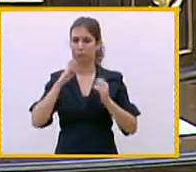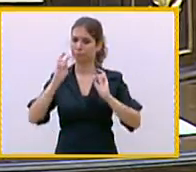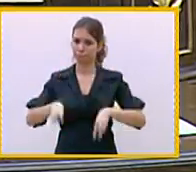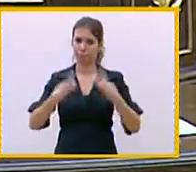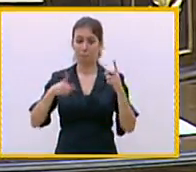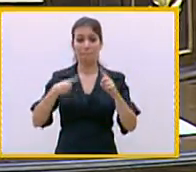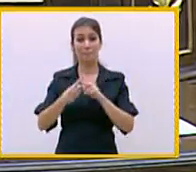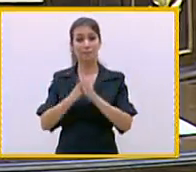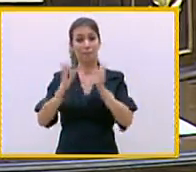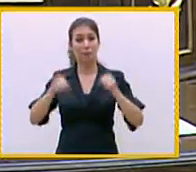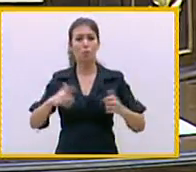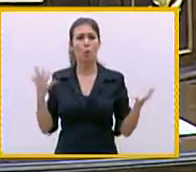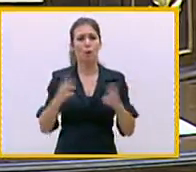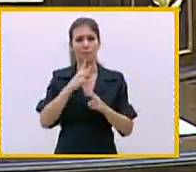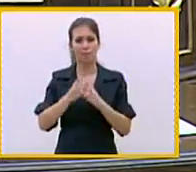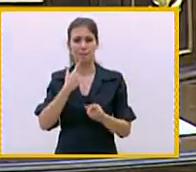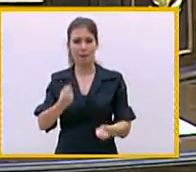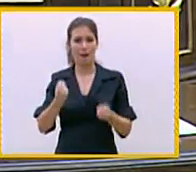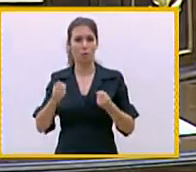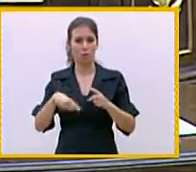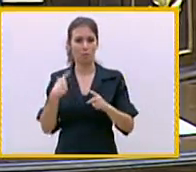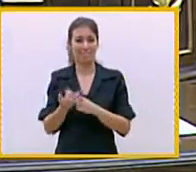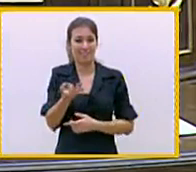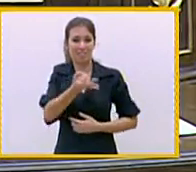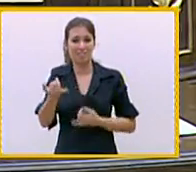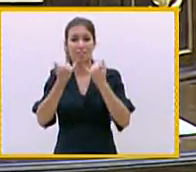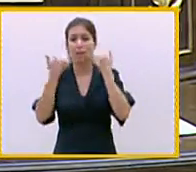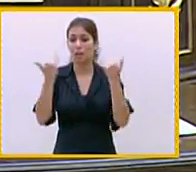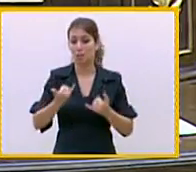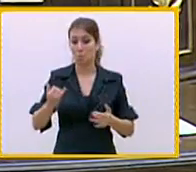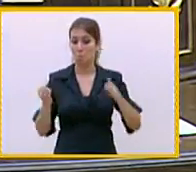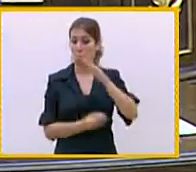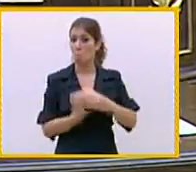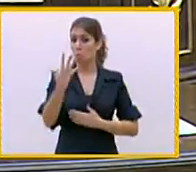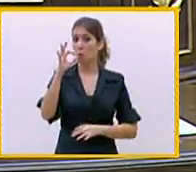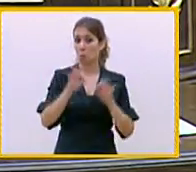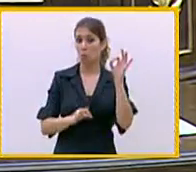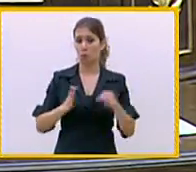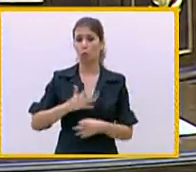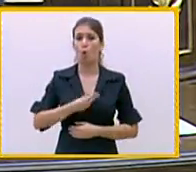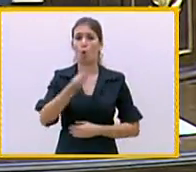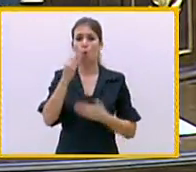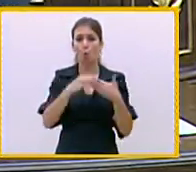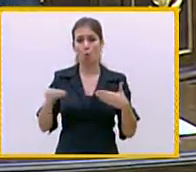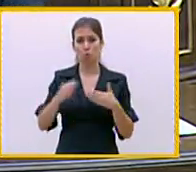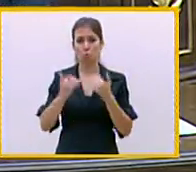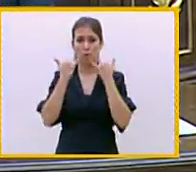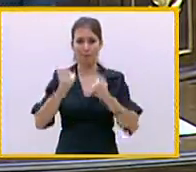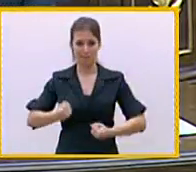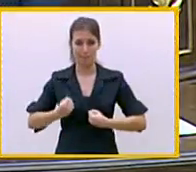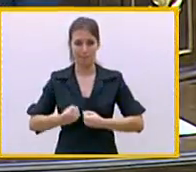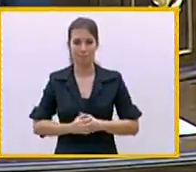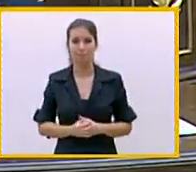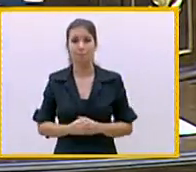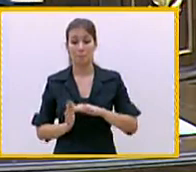Plan Urgente de Ahorro y Eficiencia Energética, que va a suponer un ahorro del 5% en nuestro consumo energético. Se ha